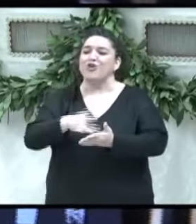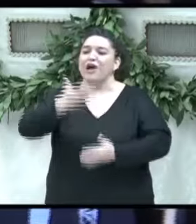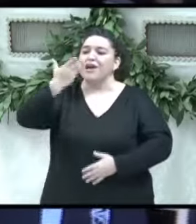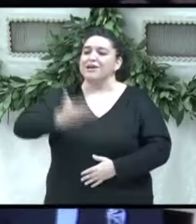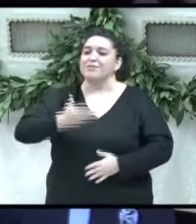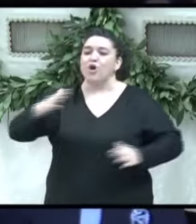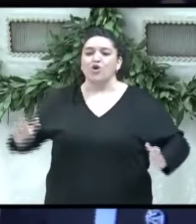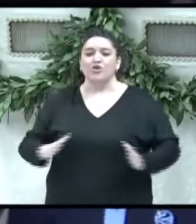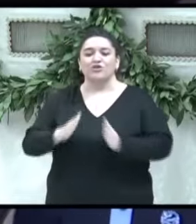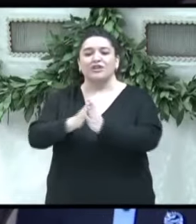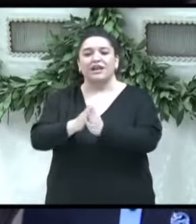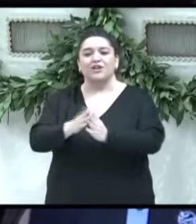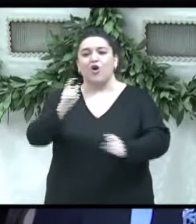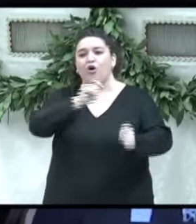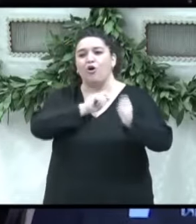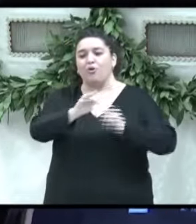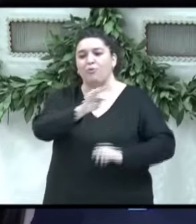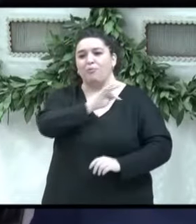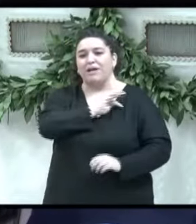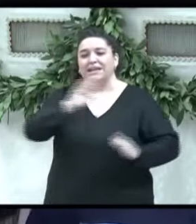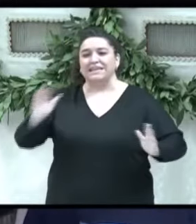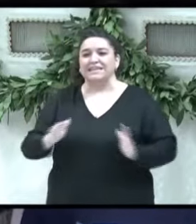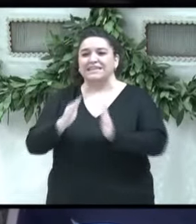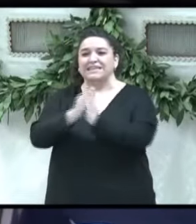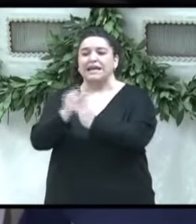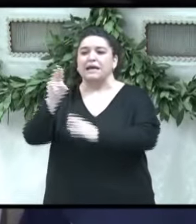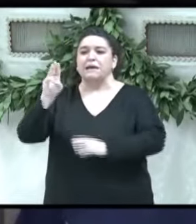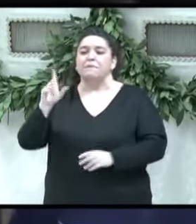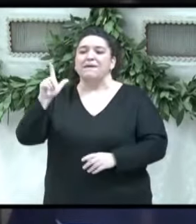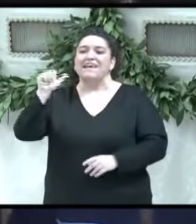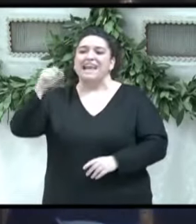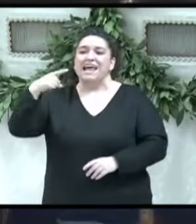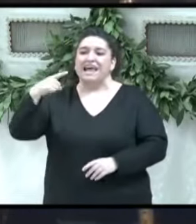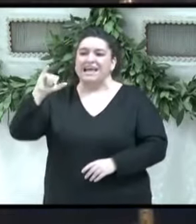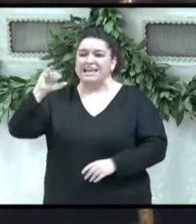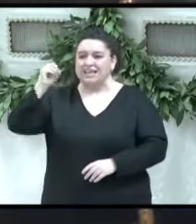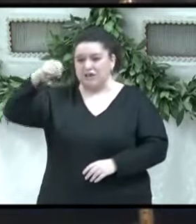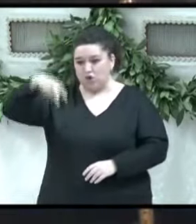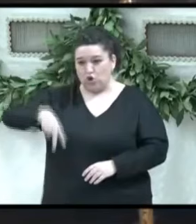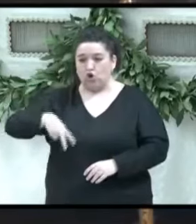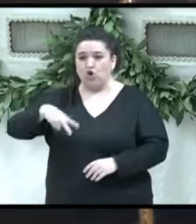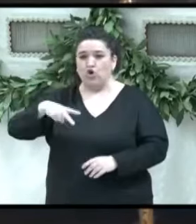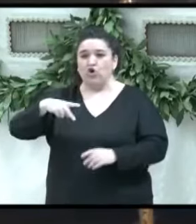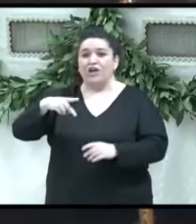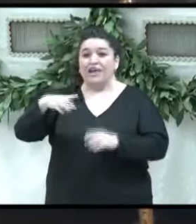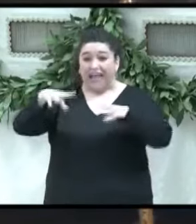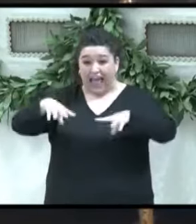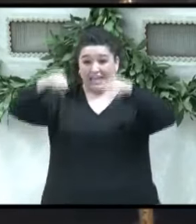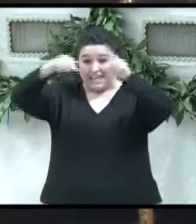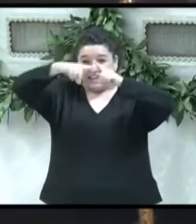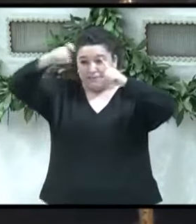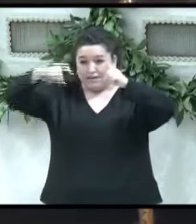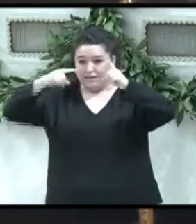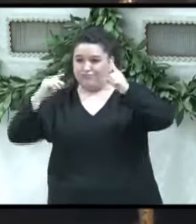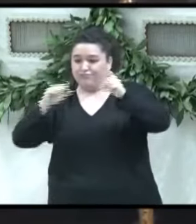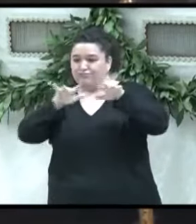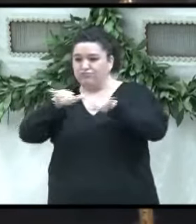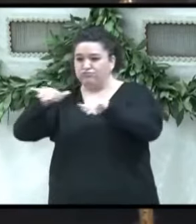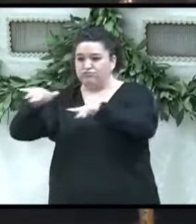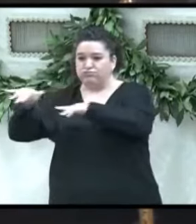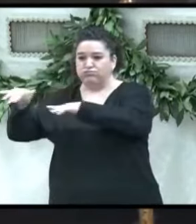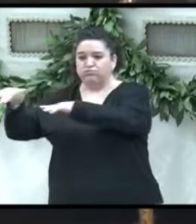santos Mártires y San pelagio dando la vuelta a la catedral hasta el seminario estáis